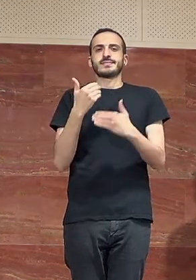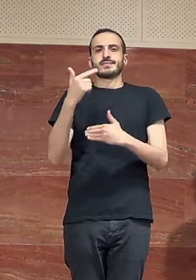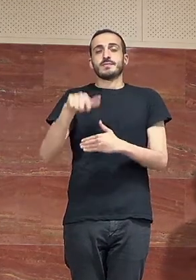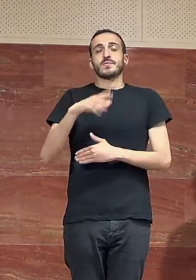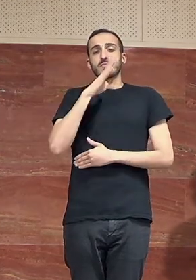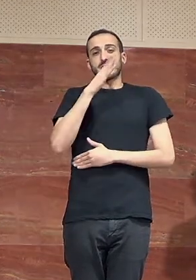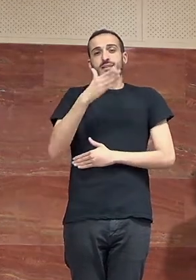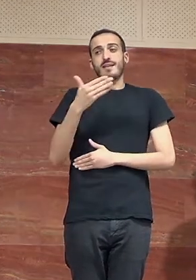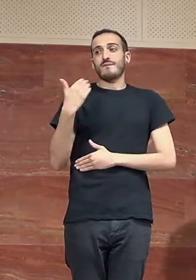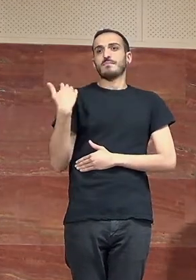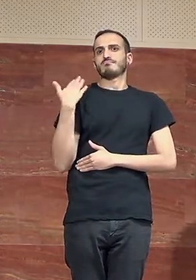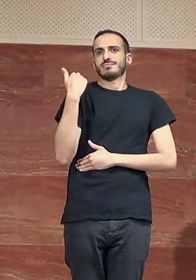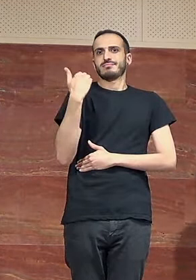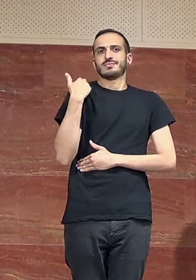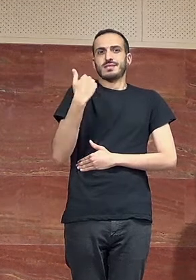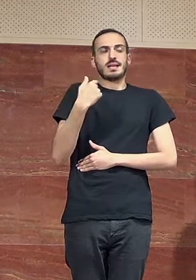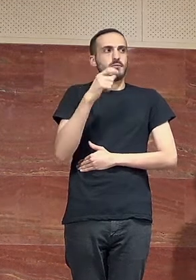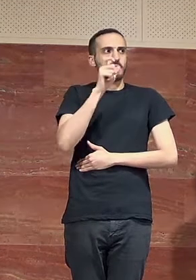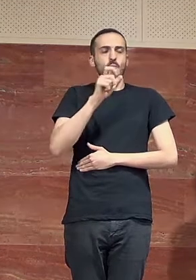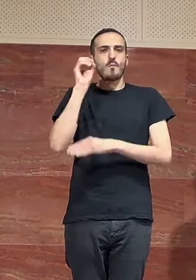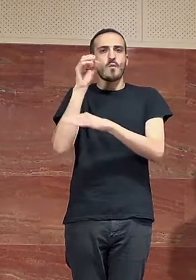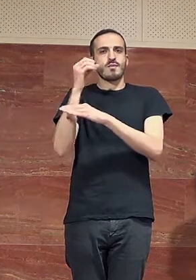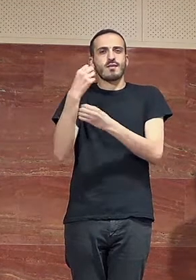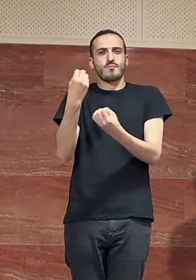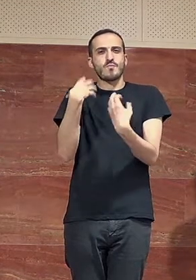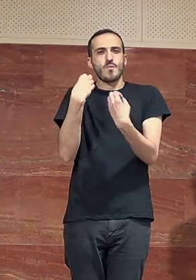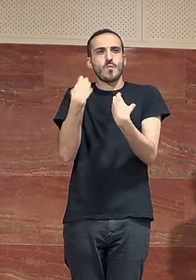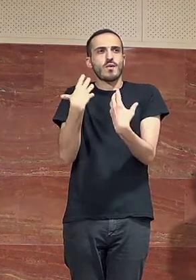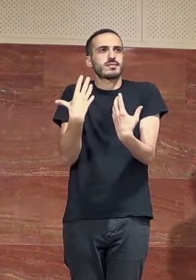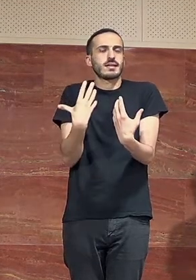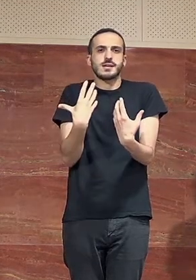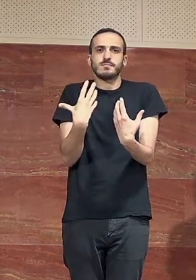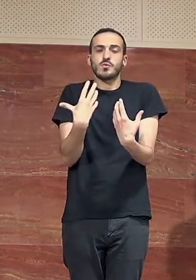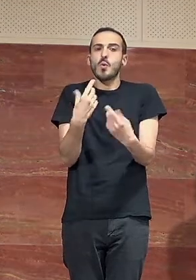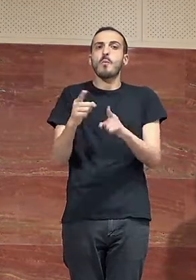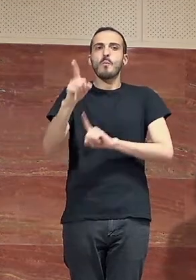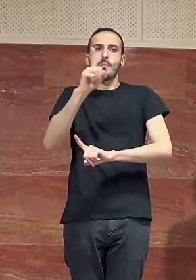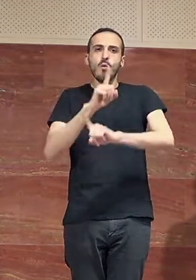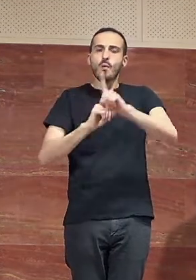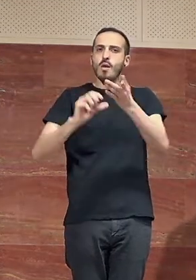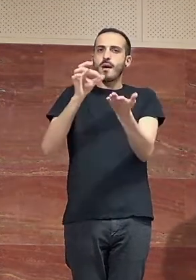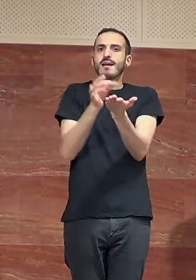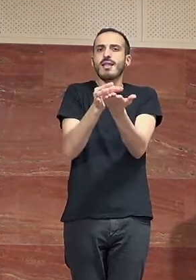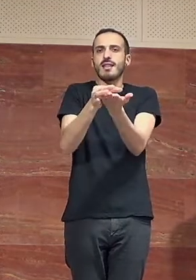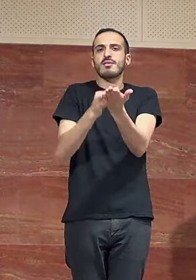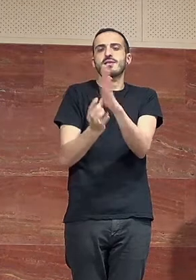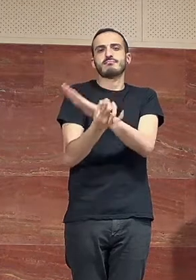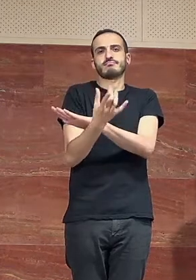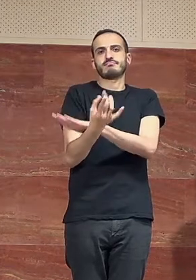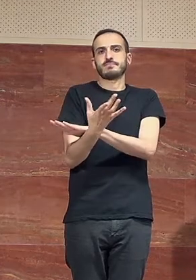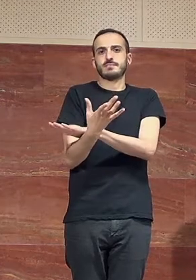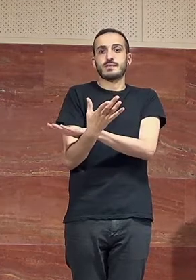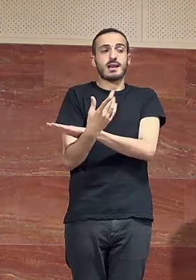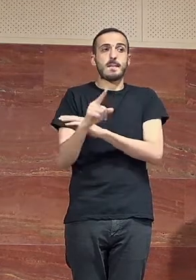nos han ilustrado en diferentes escalas de los problemas que tienen con la ciudad. Desde luego, la primera conferencia